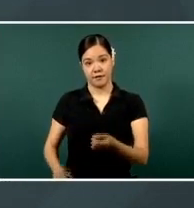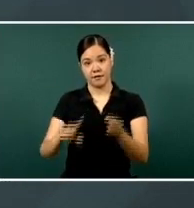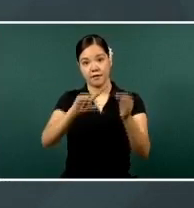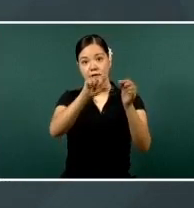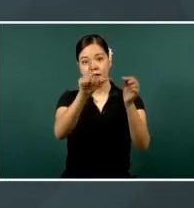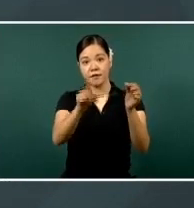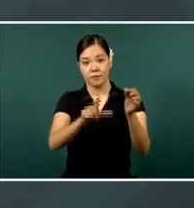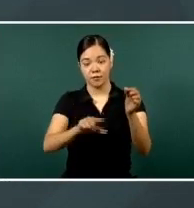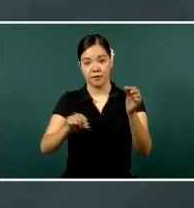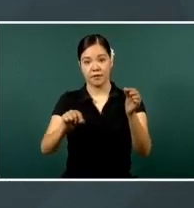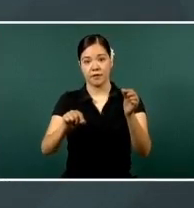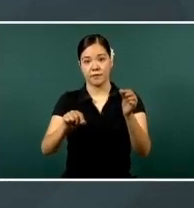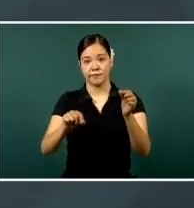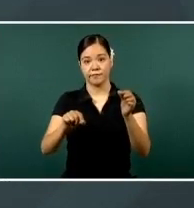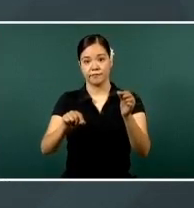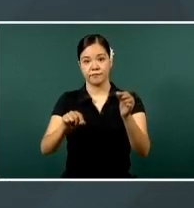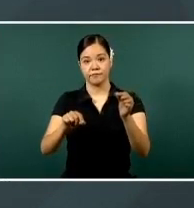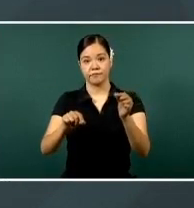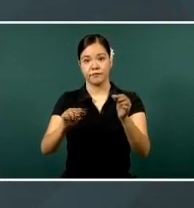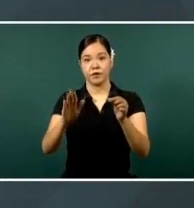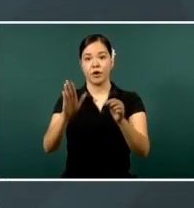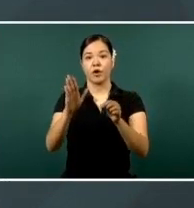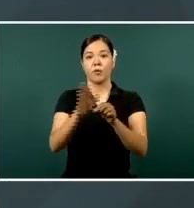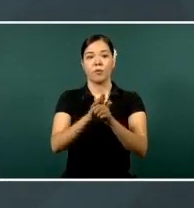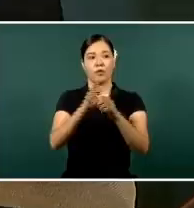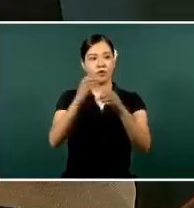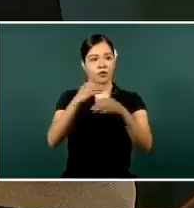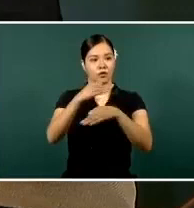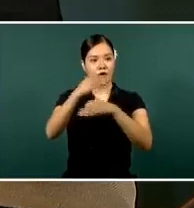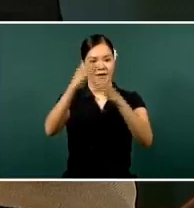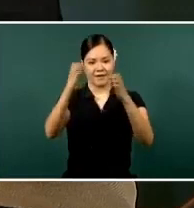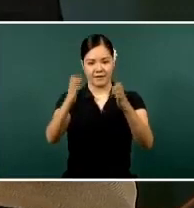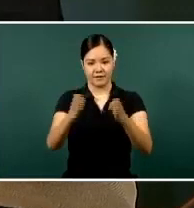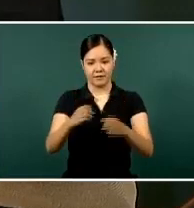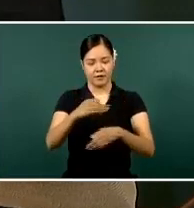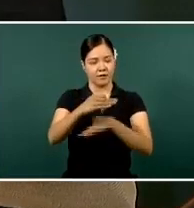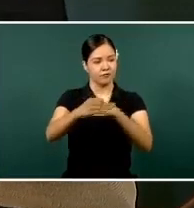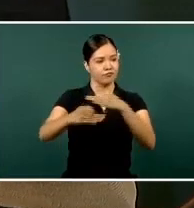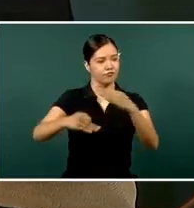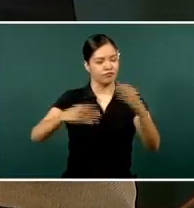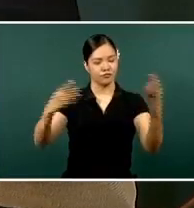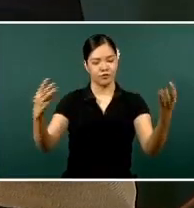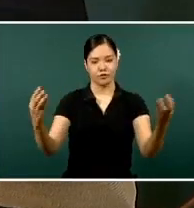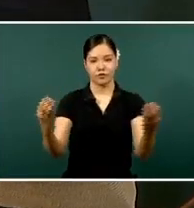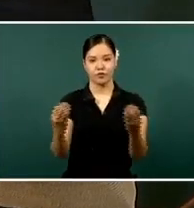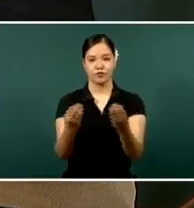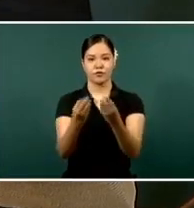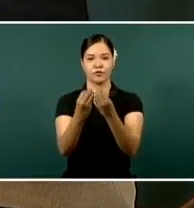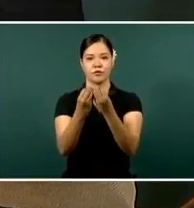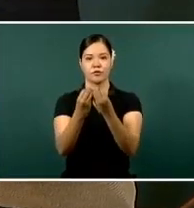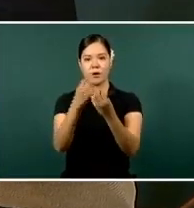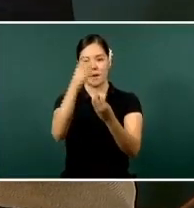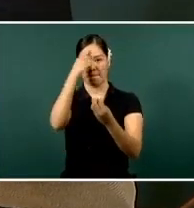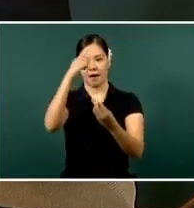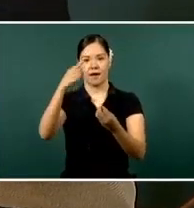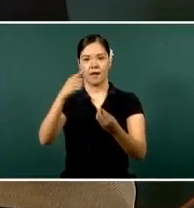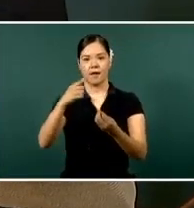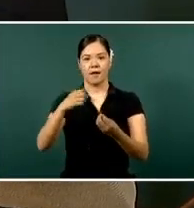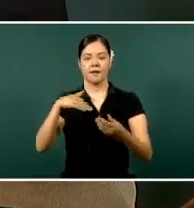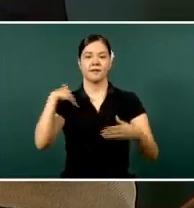estar este día todos juntos para conmemorar el Día